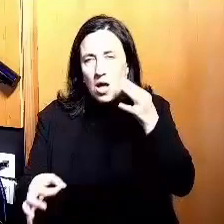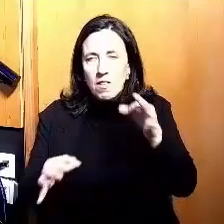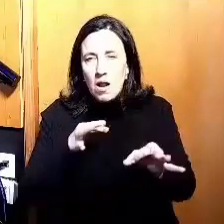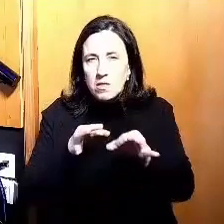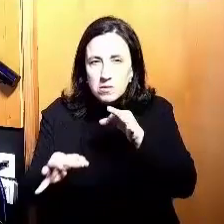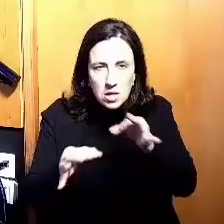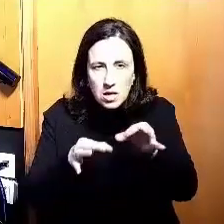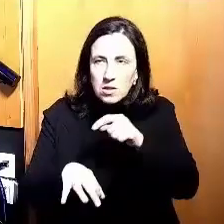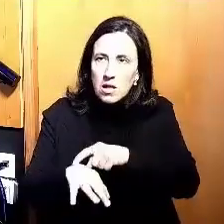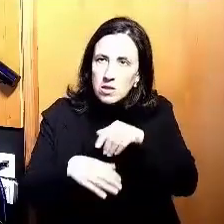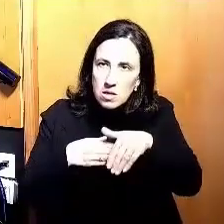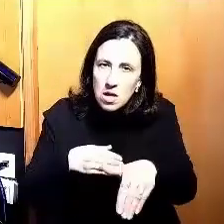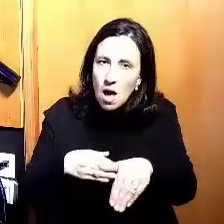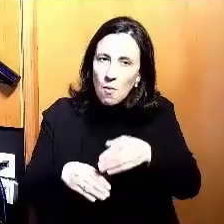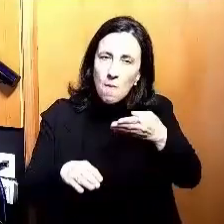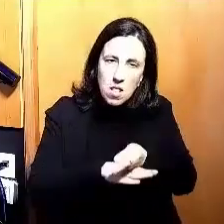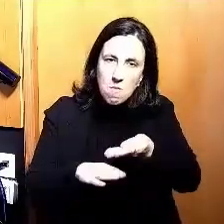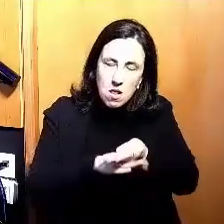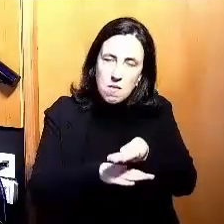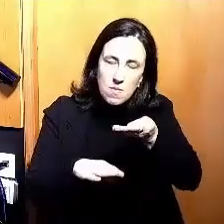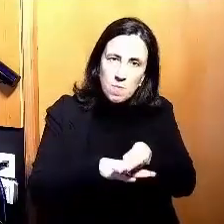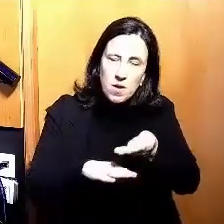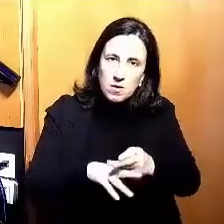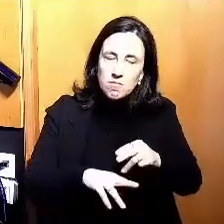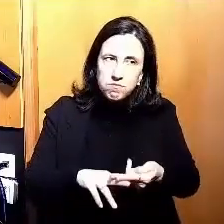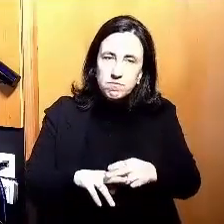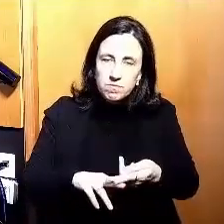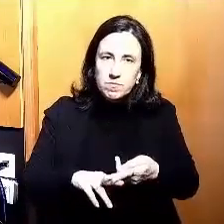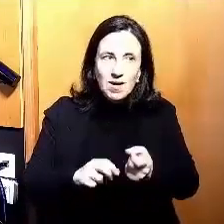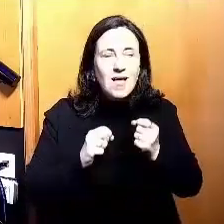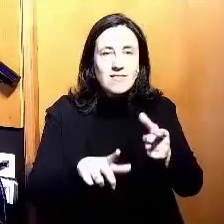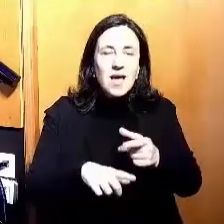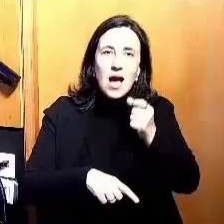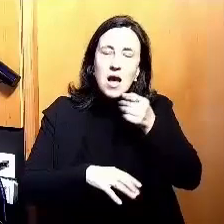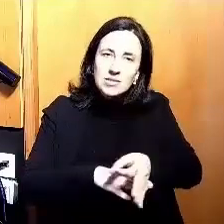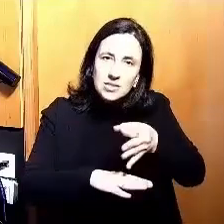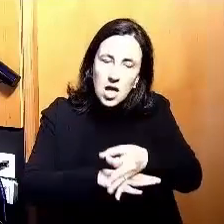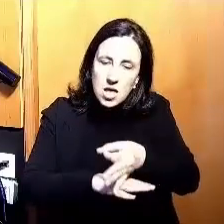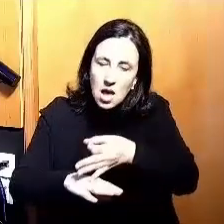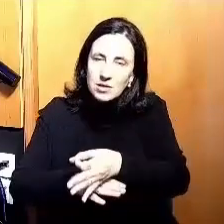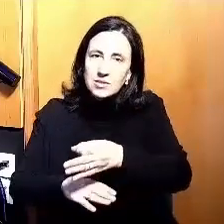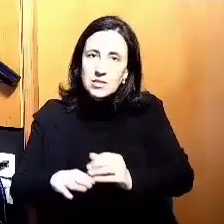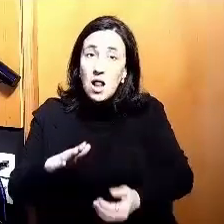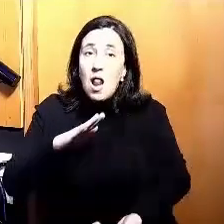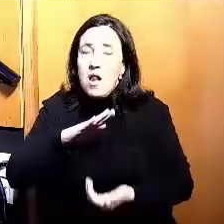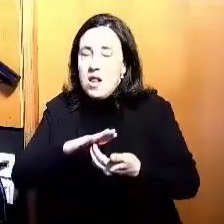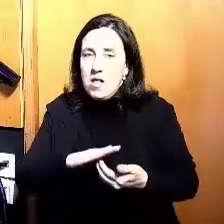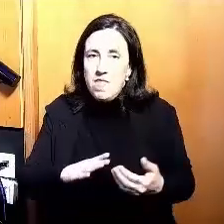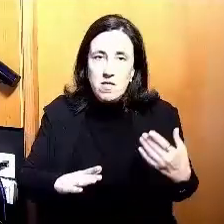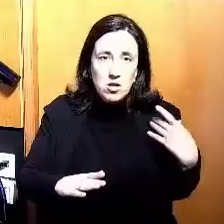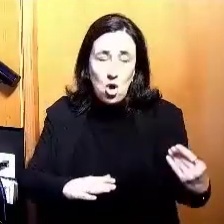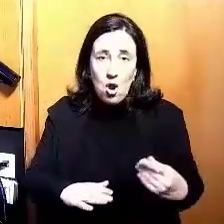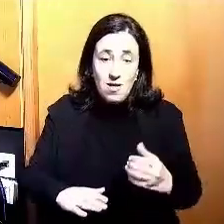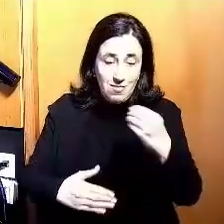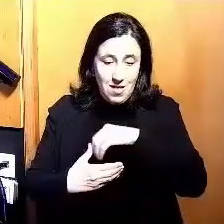estratégico y ese tiempo y esa insistencia para que no solamente haya capacidades en altos mandos gerenciales de gobierno,